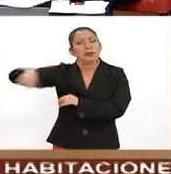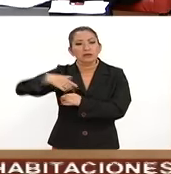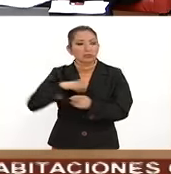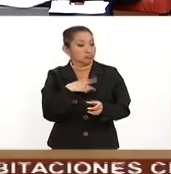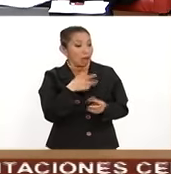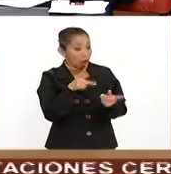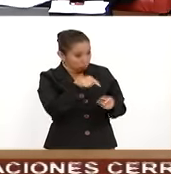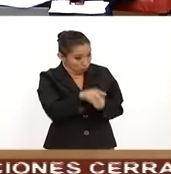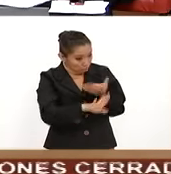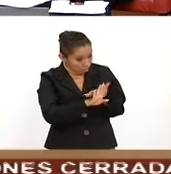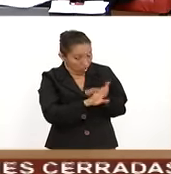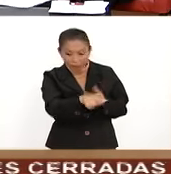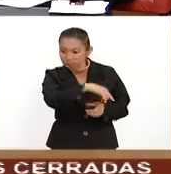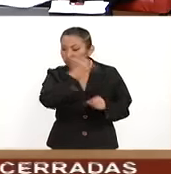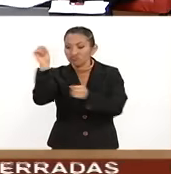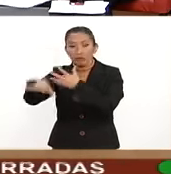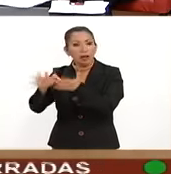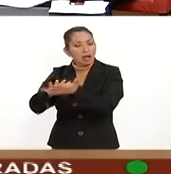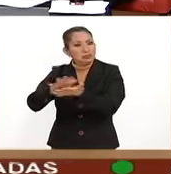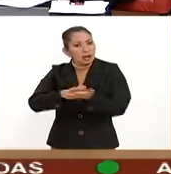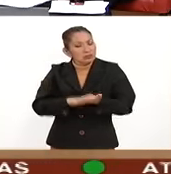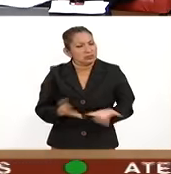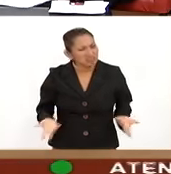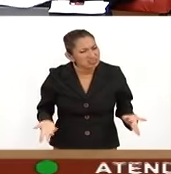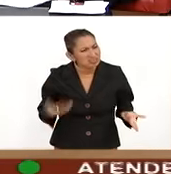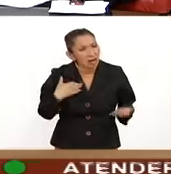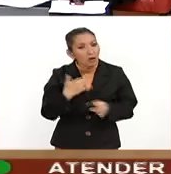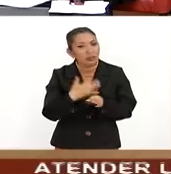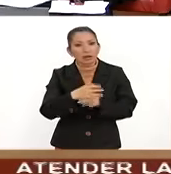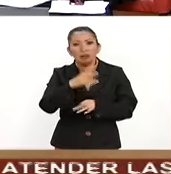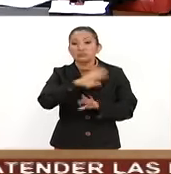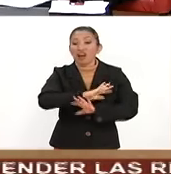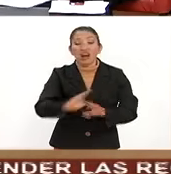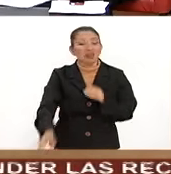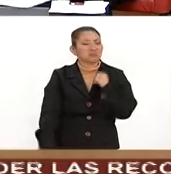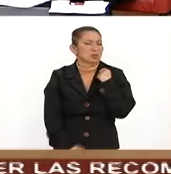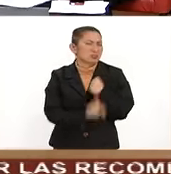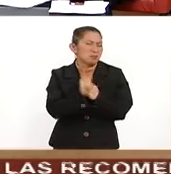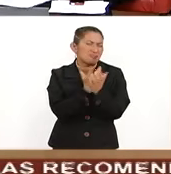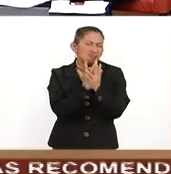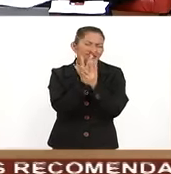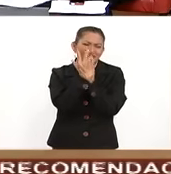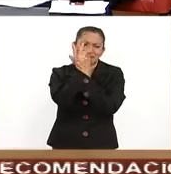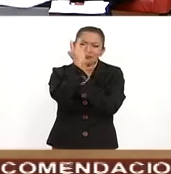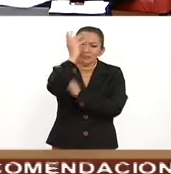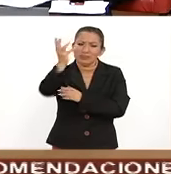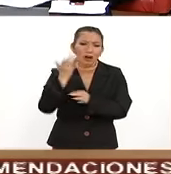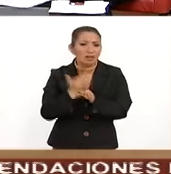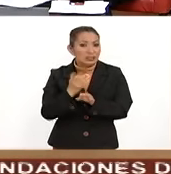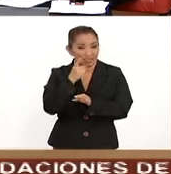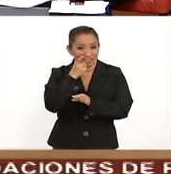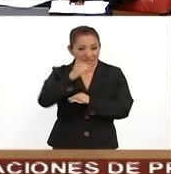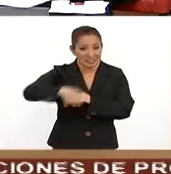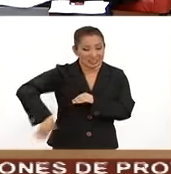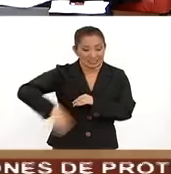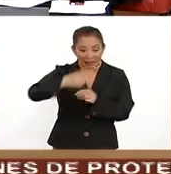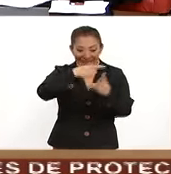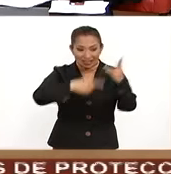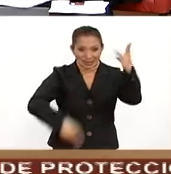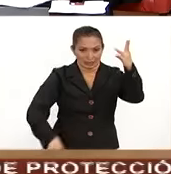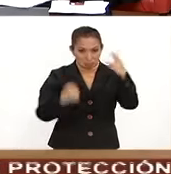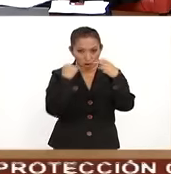democracia. Se fue complicando y estamos llegando ya a un momento crítico donde, a partir de lo que estás comentando, en este momento, los tres